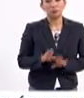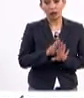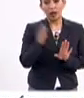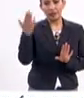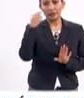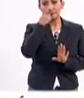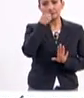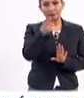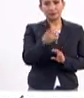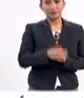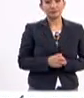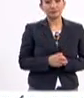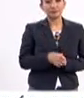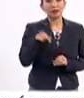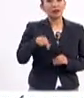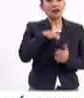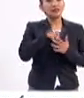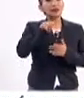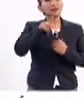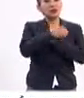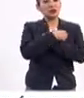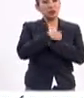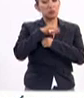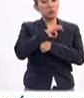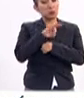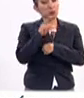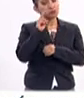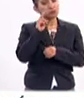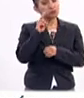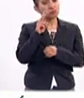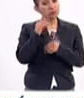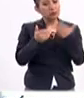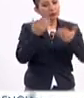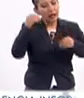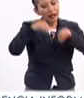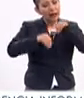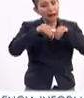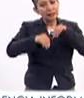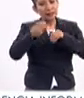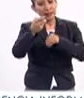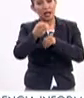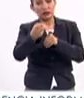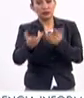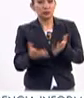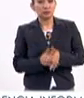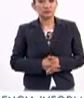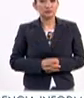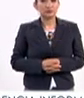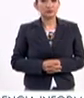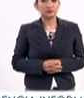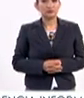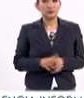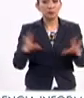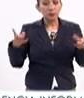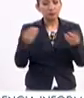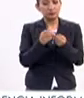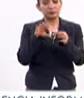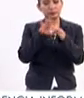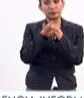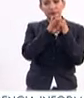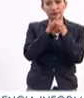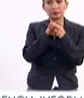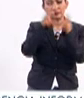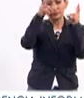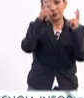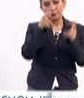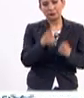lo vimos desde esta trinchera de televisión educativa, bueno, vamos a poder también generar este tipo de conjunciones en cuanto